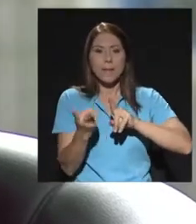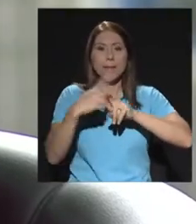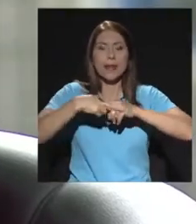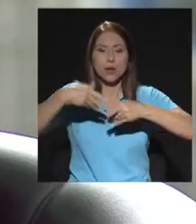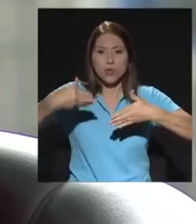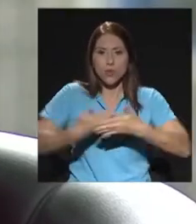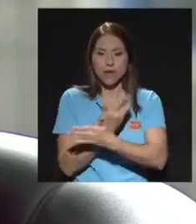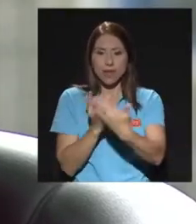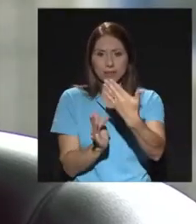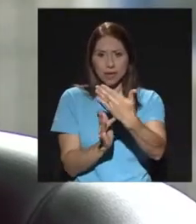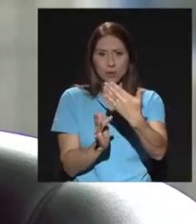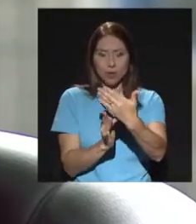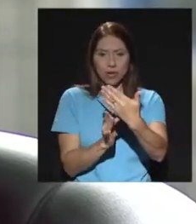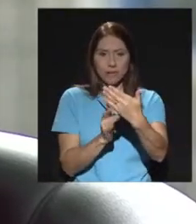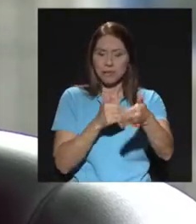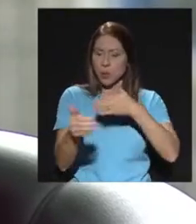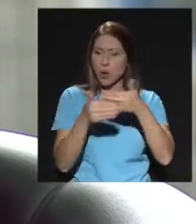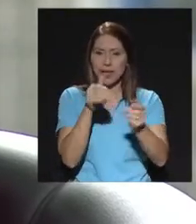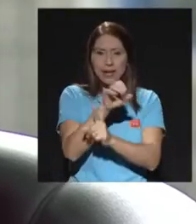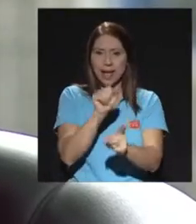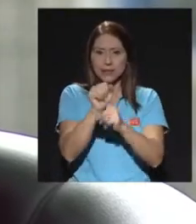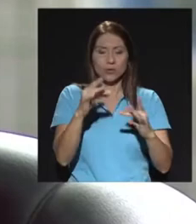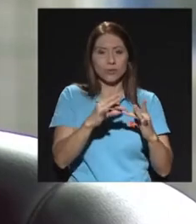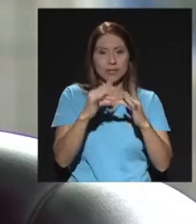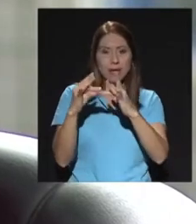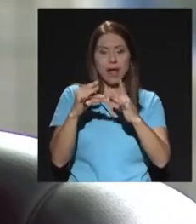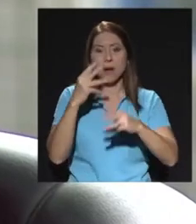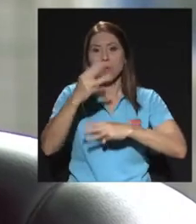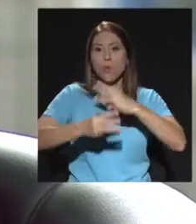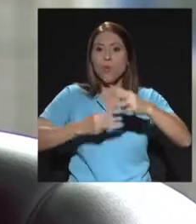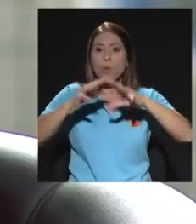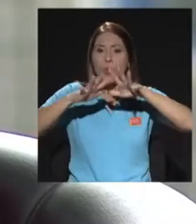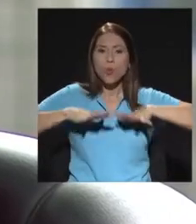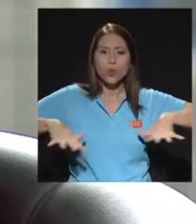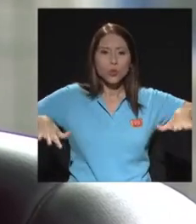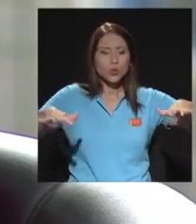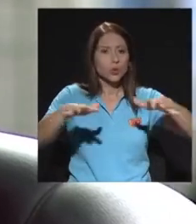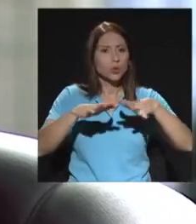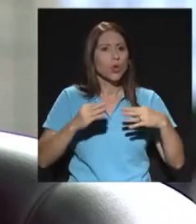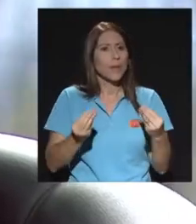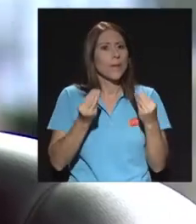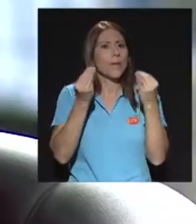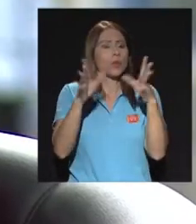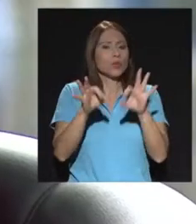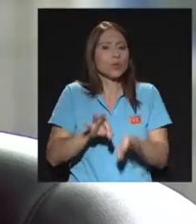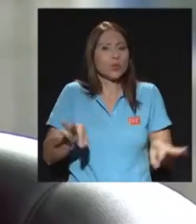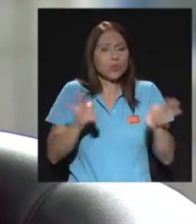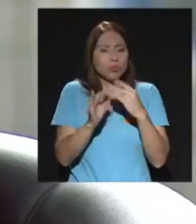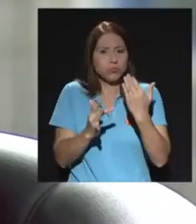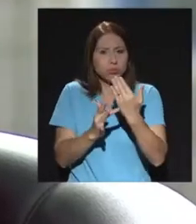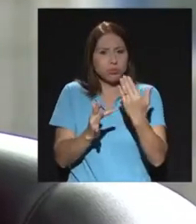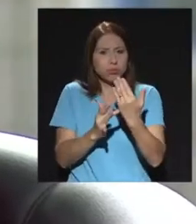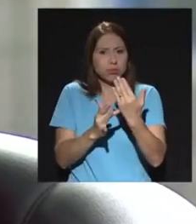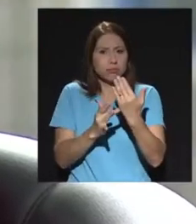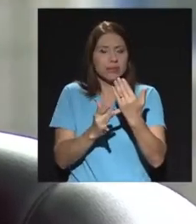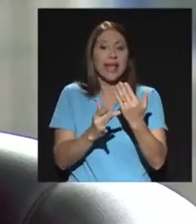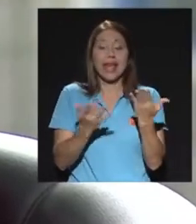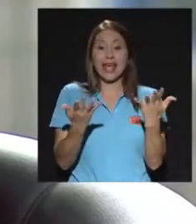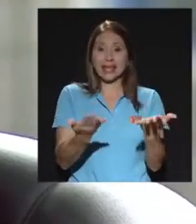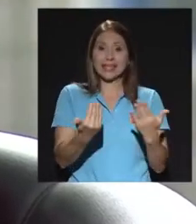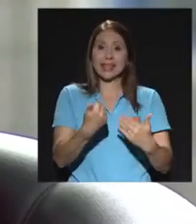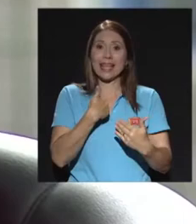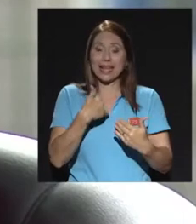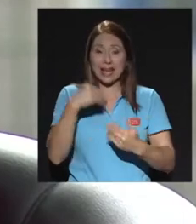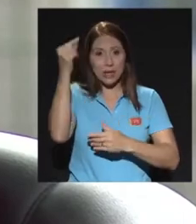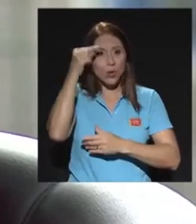nueva tecnología, en cualquier caso y especialmente en un mundo de alta convergencia tecnológica, es contar en el Estado